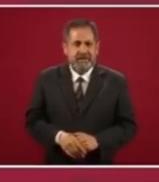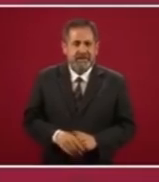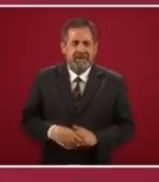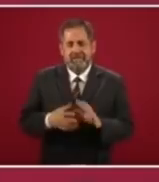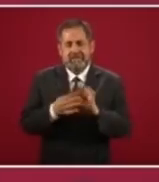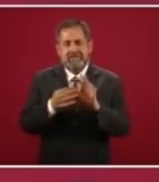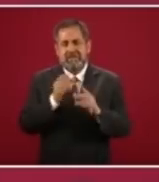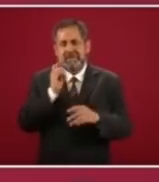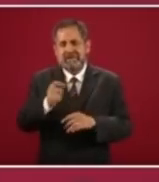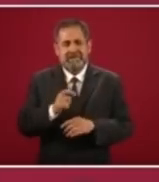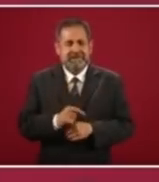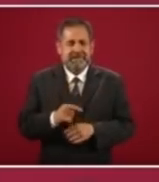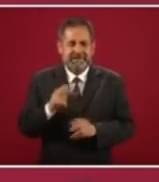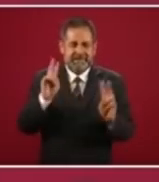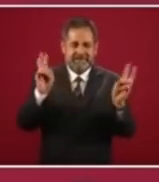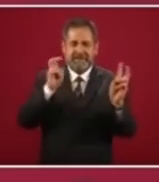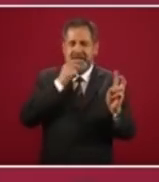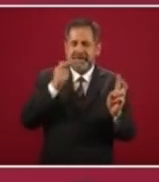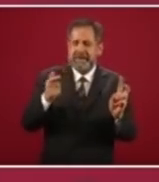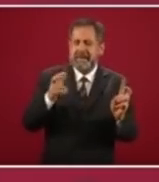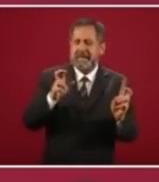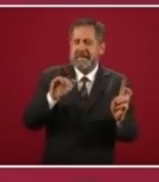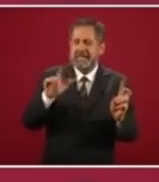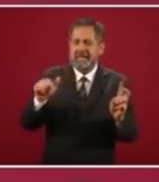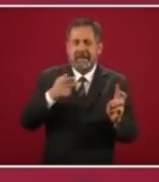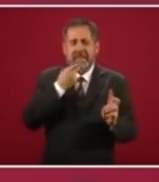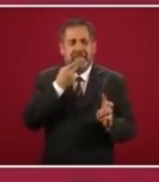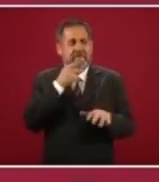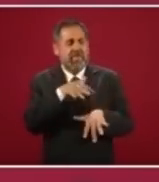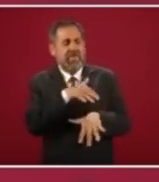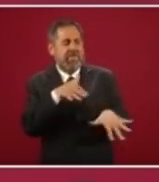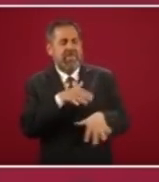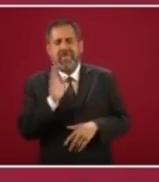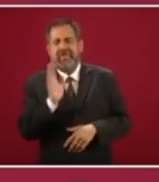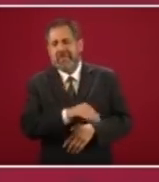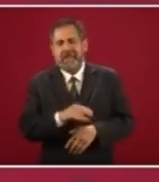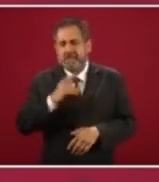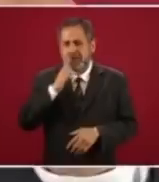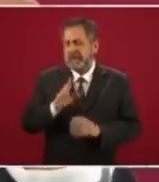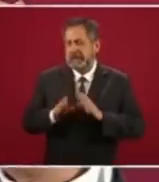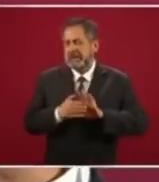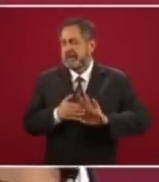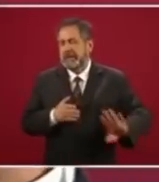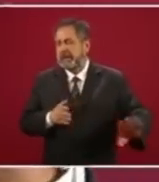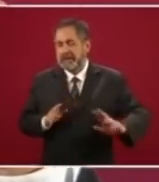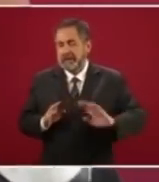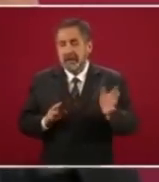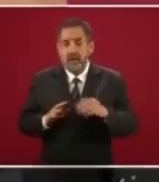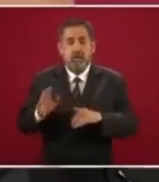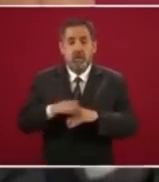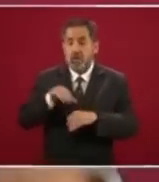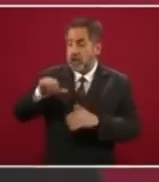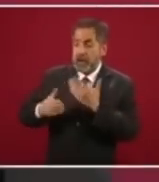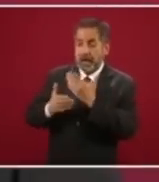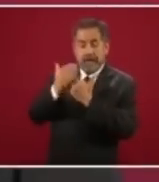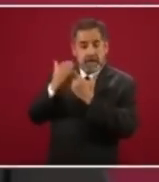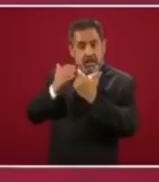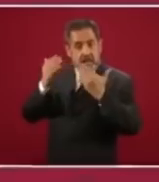coloquialmente llamada grilla, mejor. Porque la mañanera